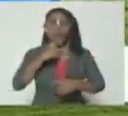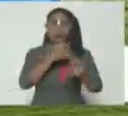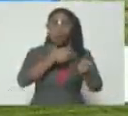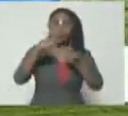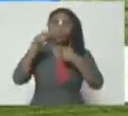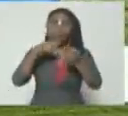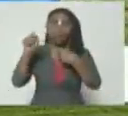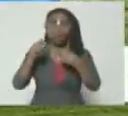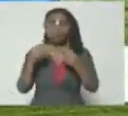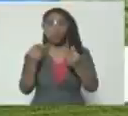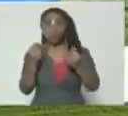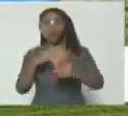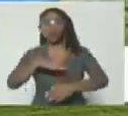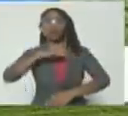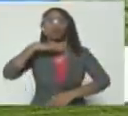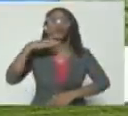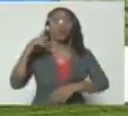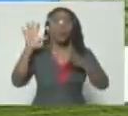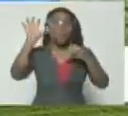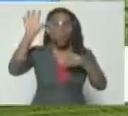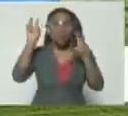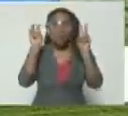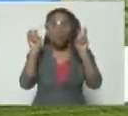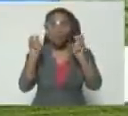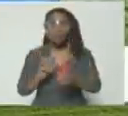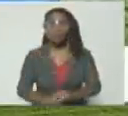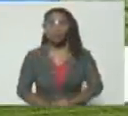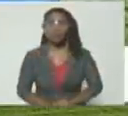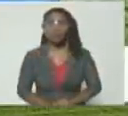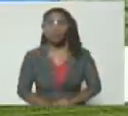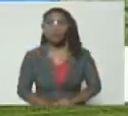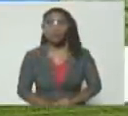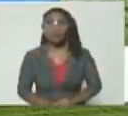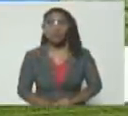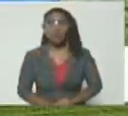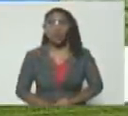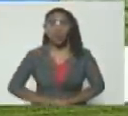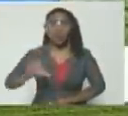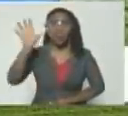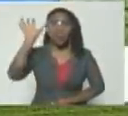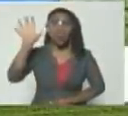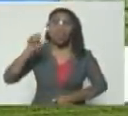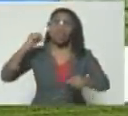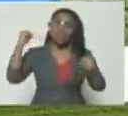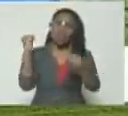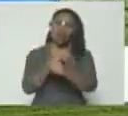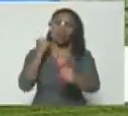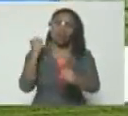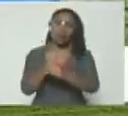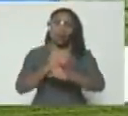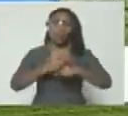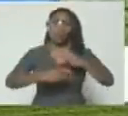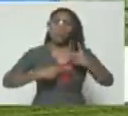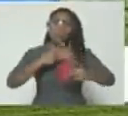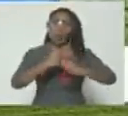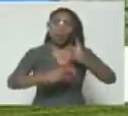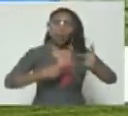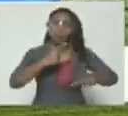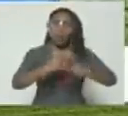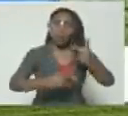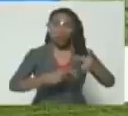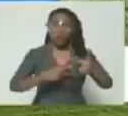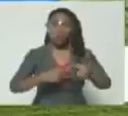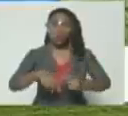exportación, riqueza de un país nuevo, ¿ah? De un país de trabajo, de productividad, de